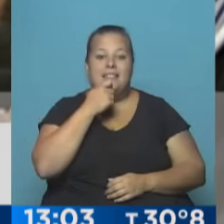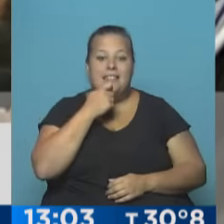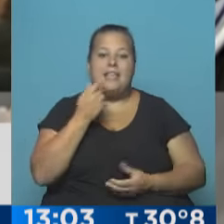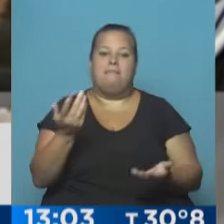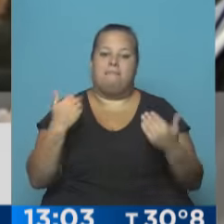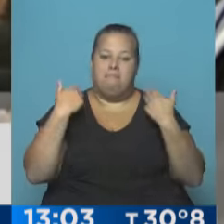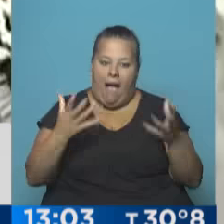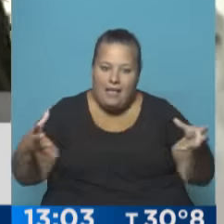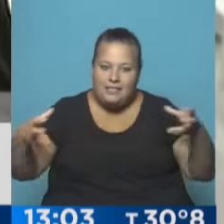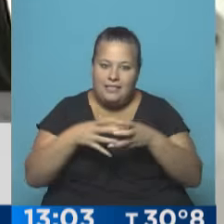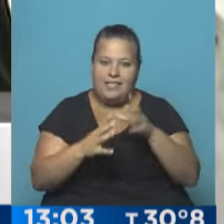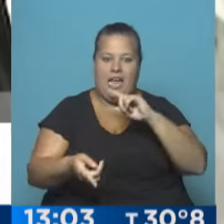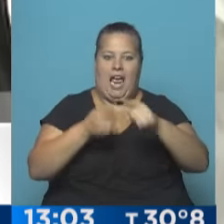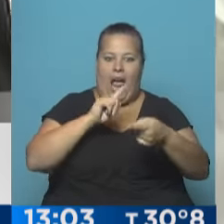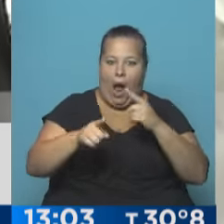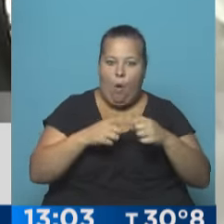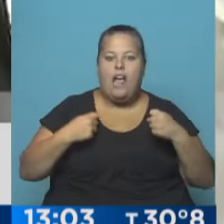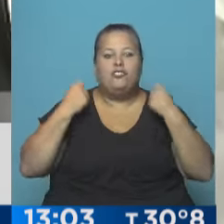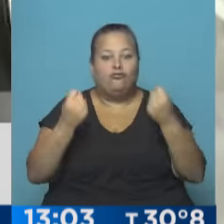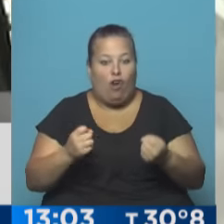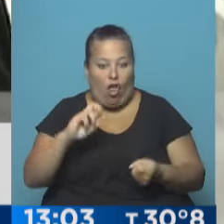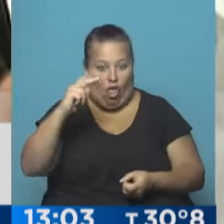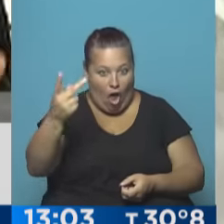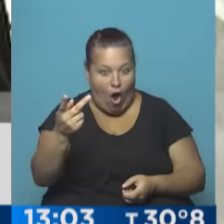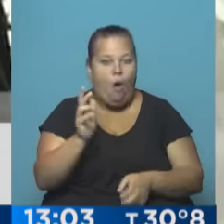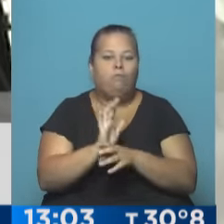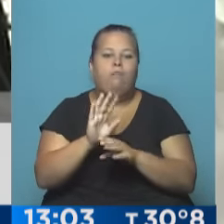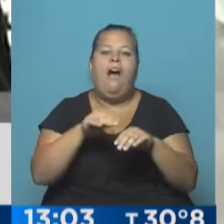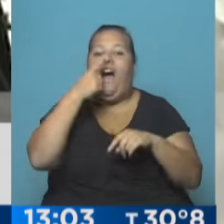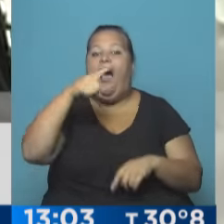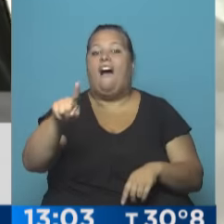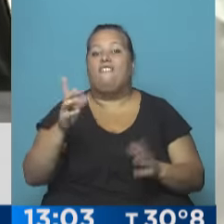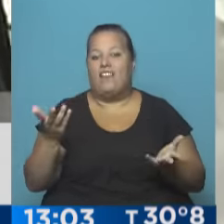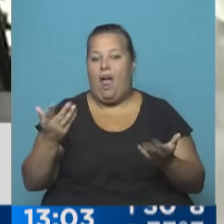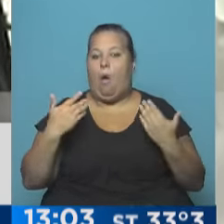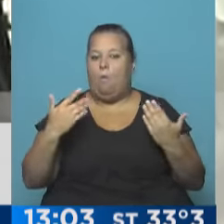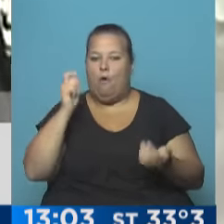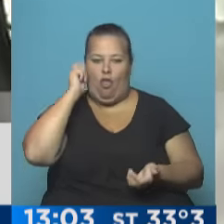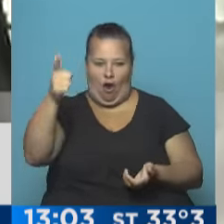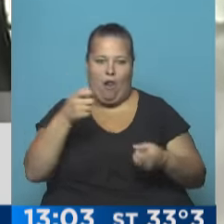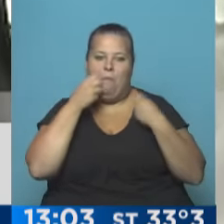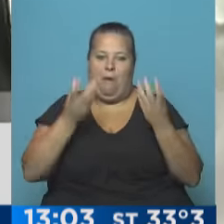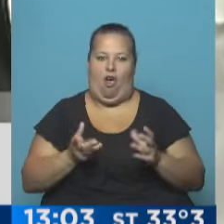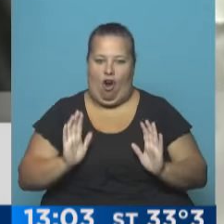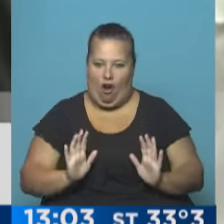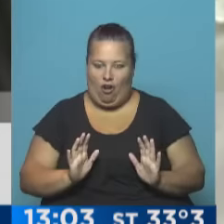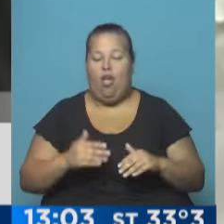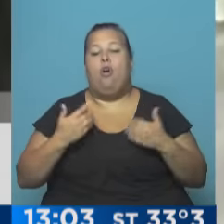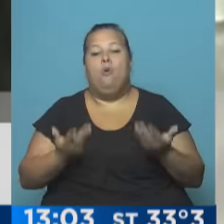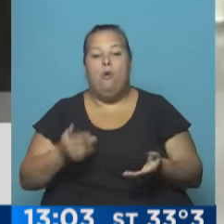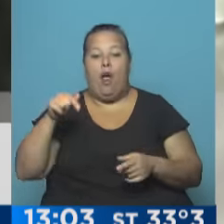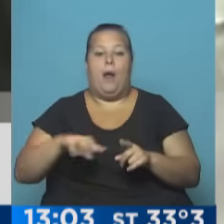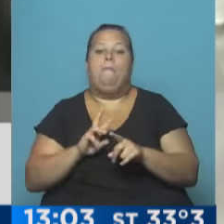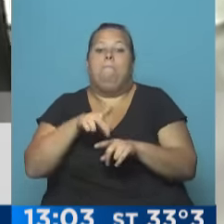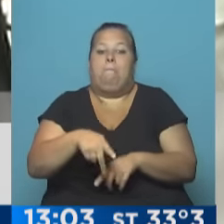esfuerzos si se coordinan los esfuerzos los resultados pueden y van a ser mejor por eso Este